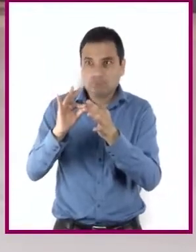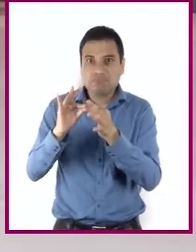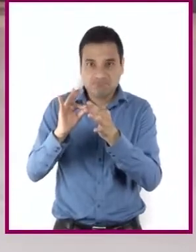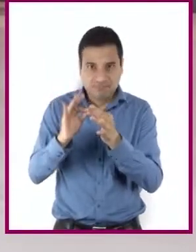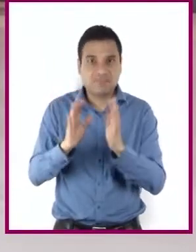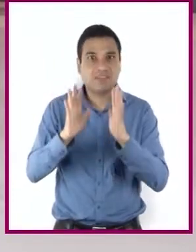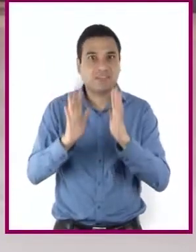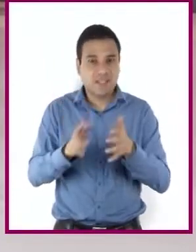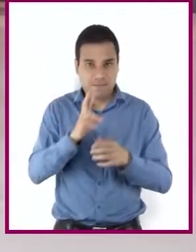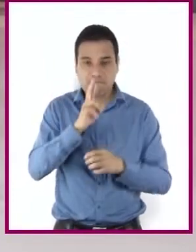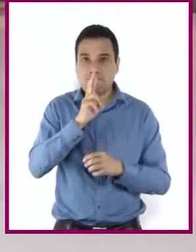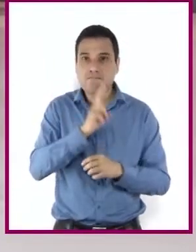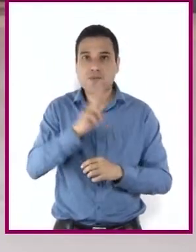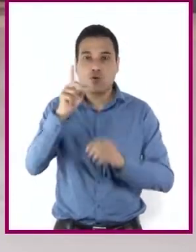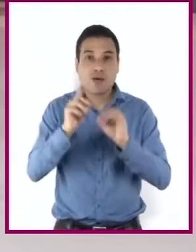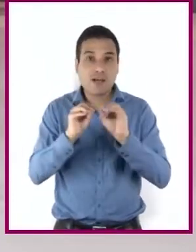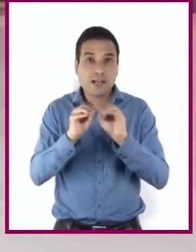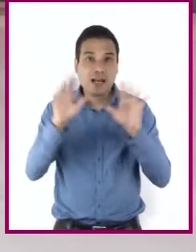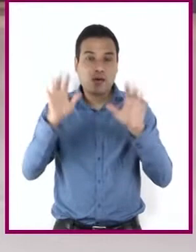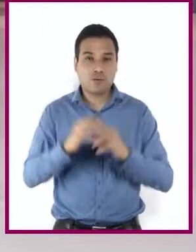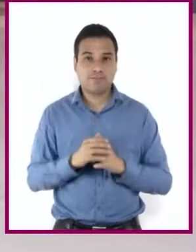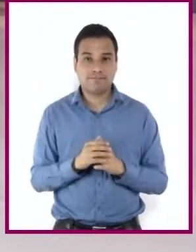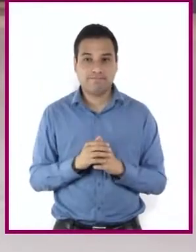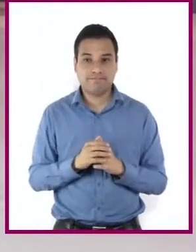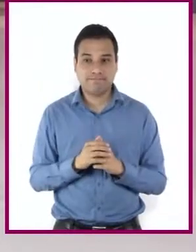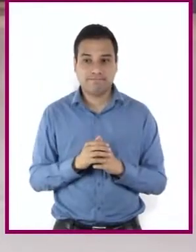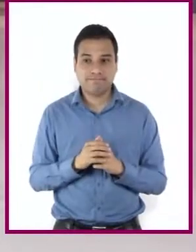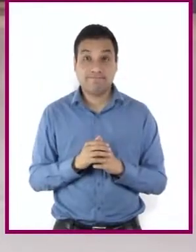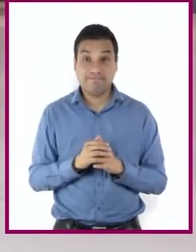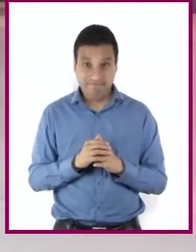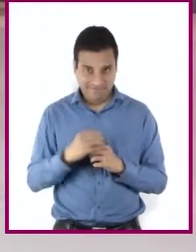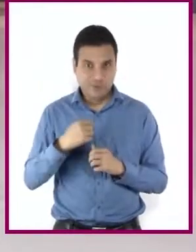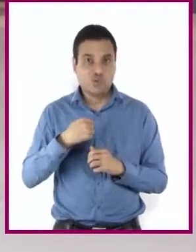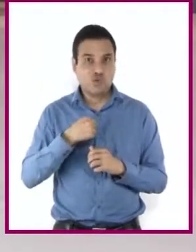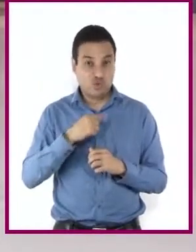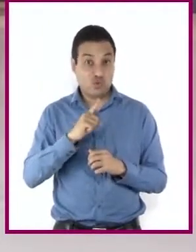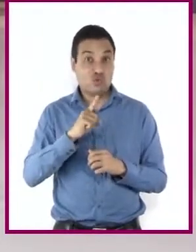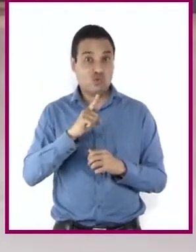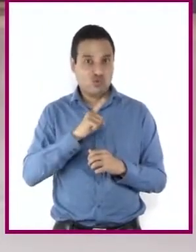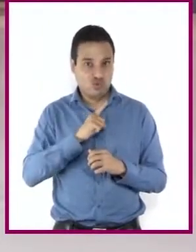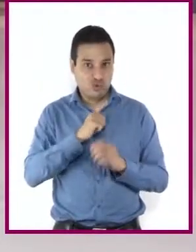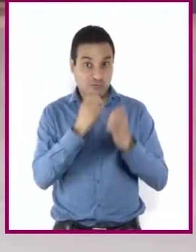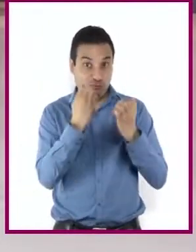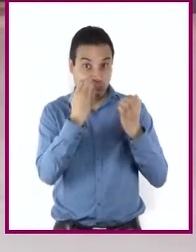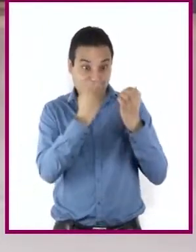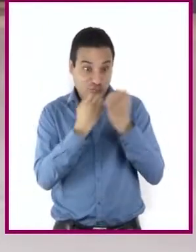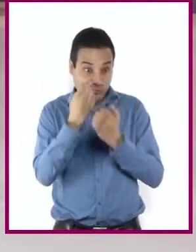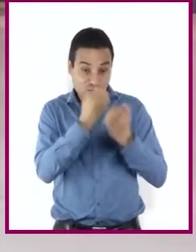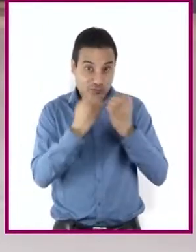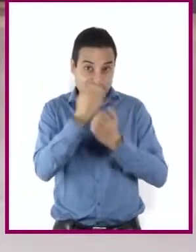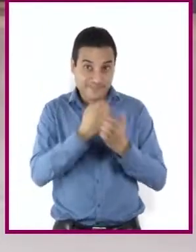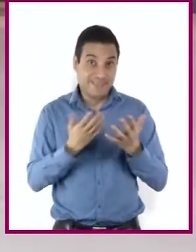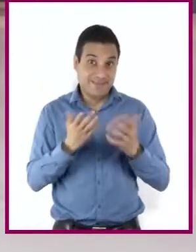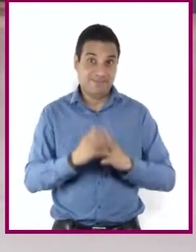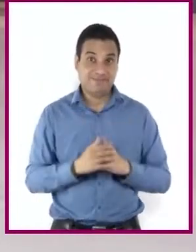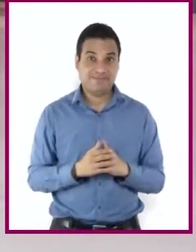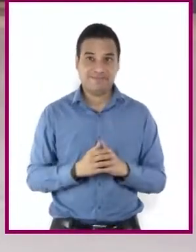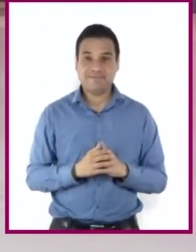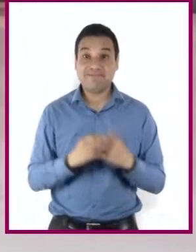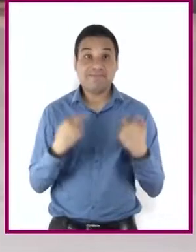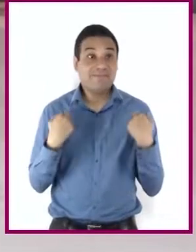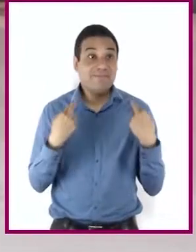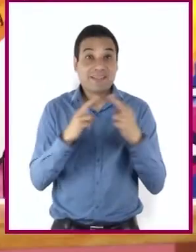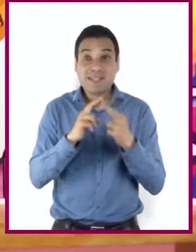resultados. Este es uno de los momentos en los que tuve que autoevaluarme en mi vida profesional. Maestras Cristina